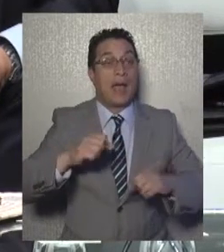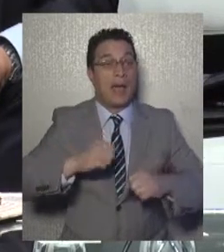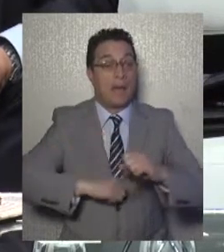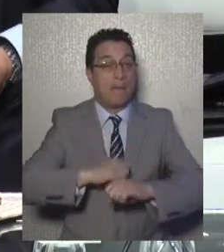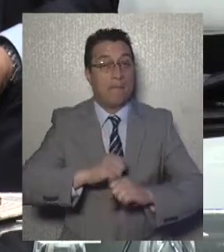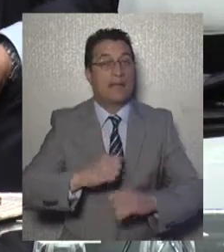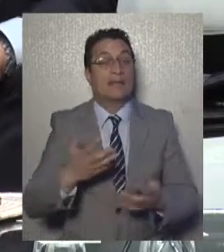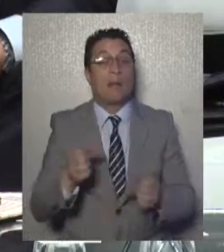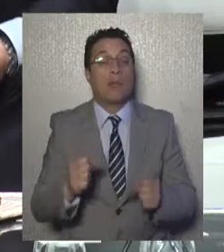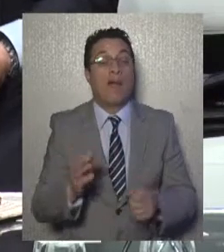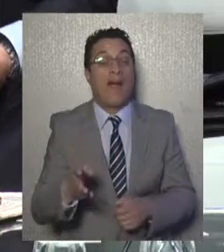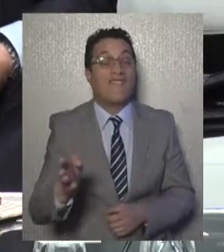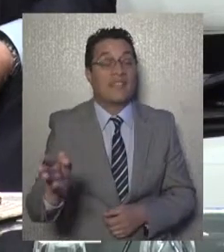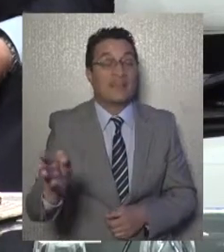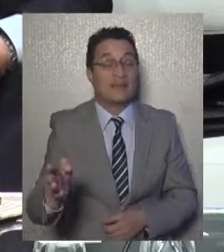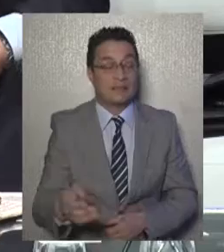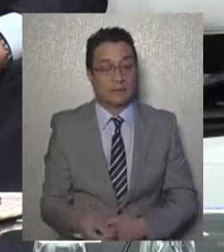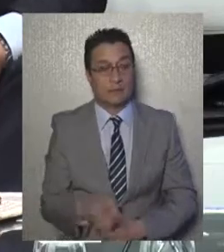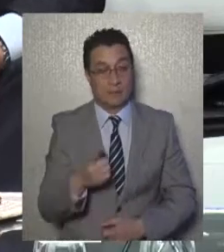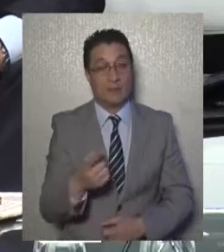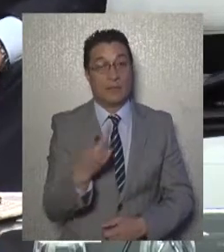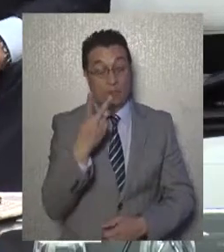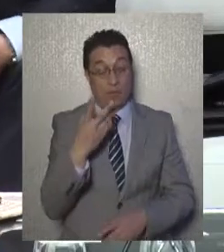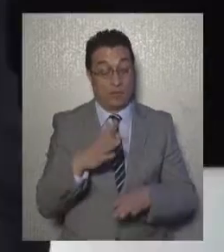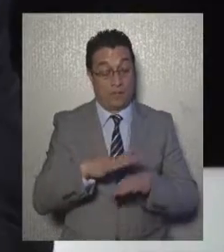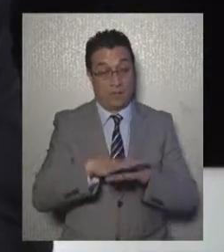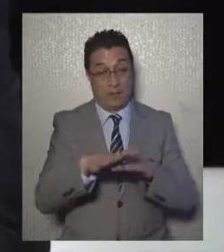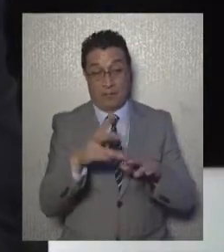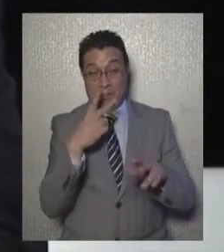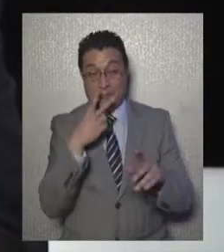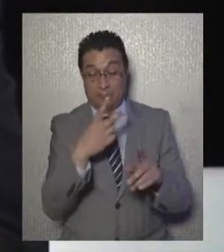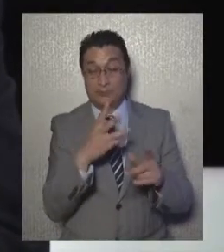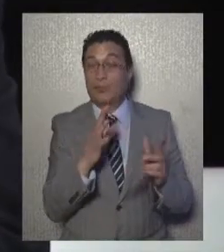en esto? Sin duda un escenario que no es halagüeño